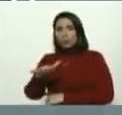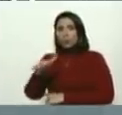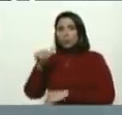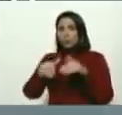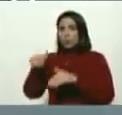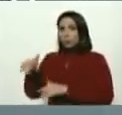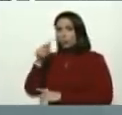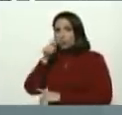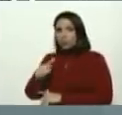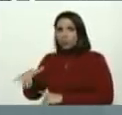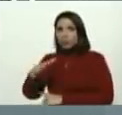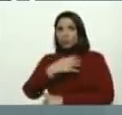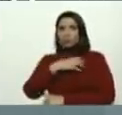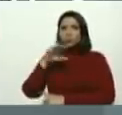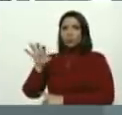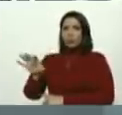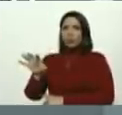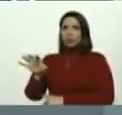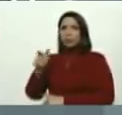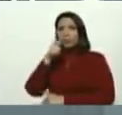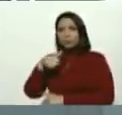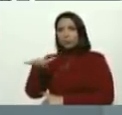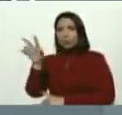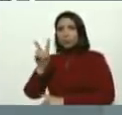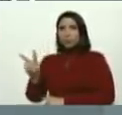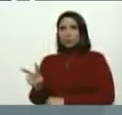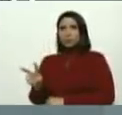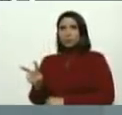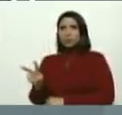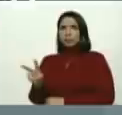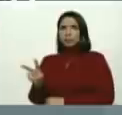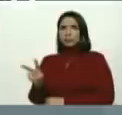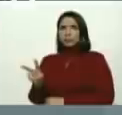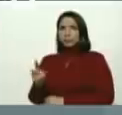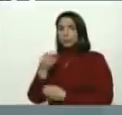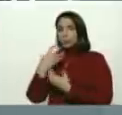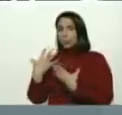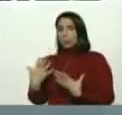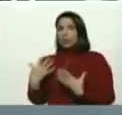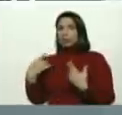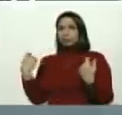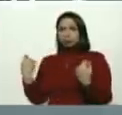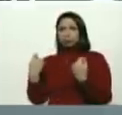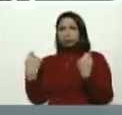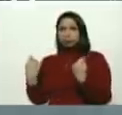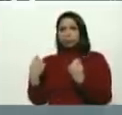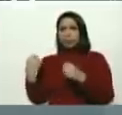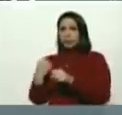pueblo, el soberano, el pueblo de Venezuela. Bueno, buena jornada de trabajo.